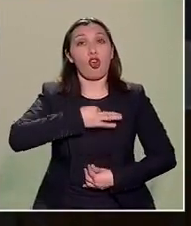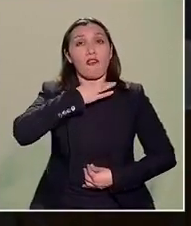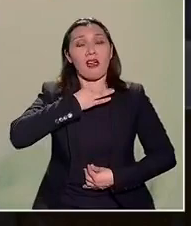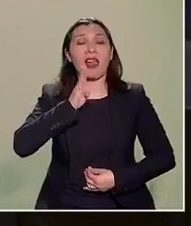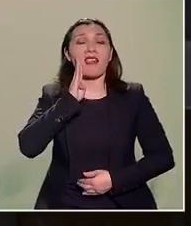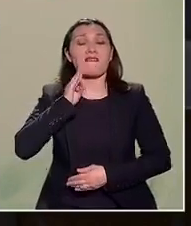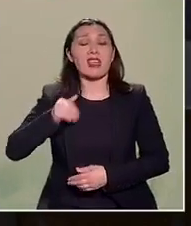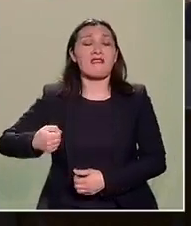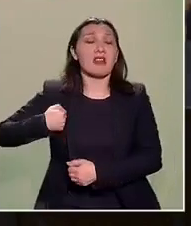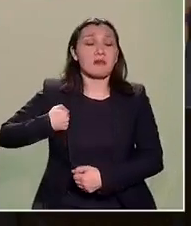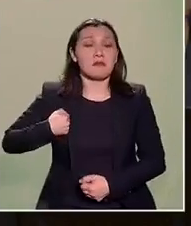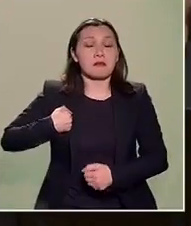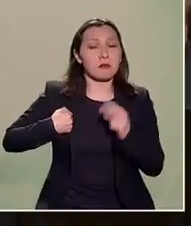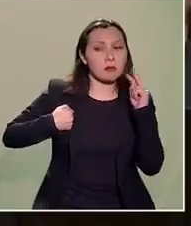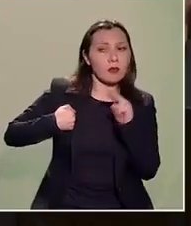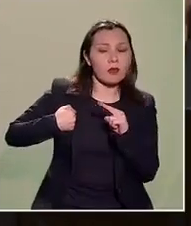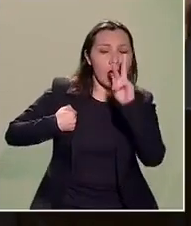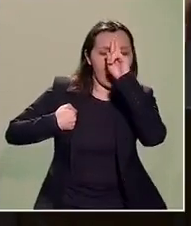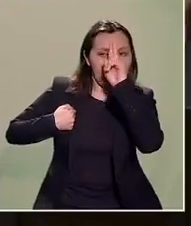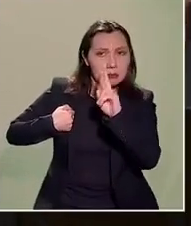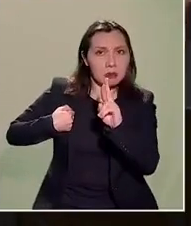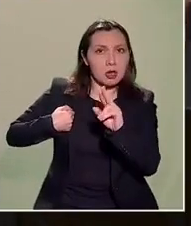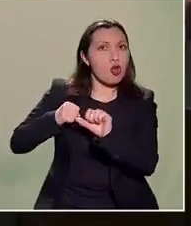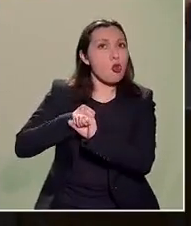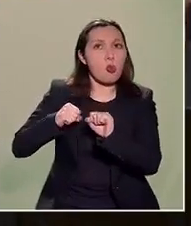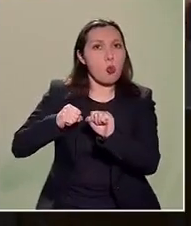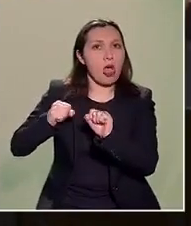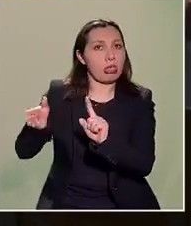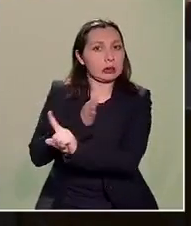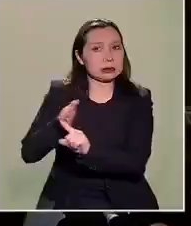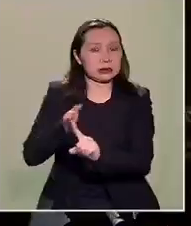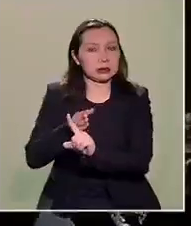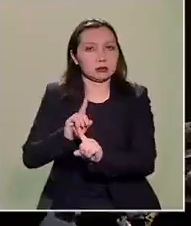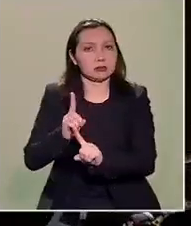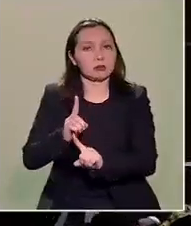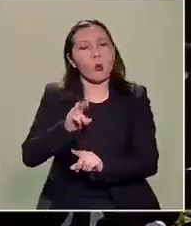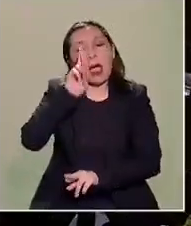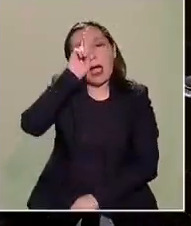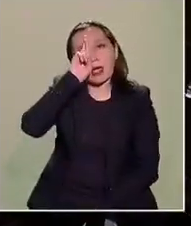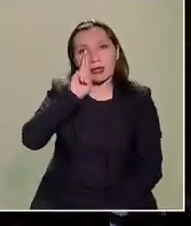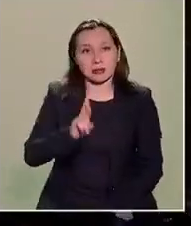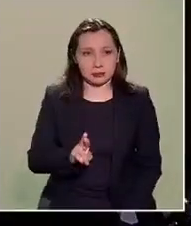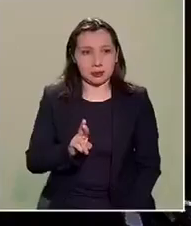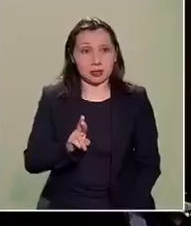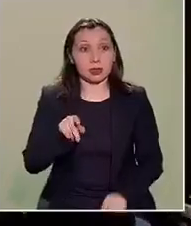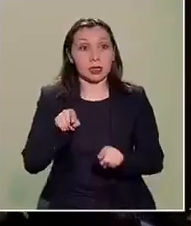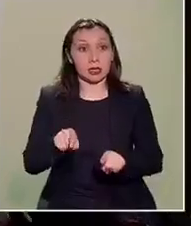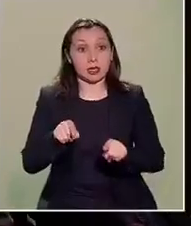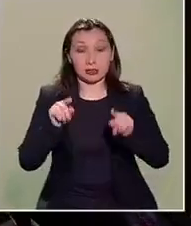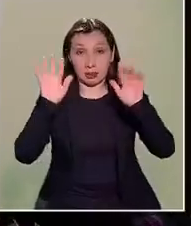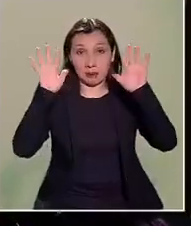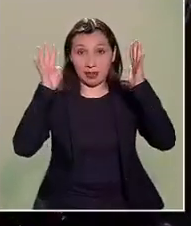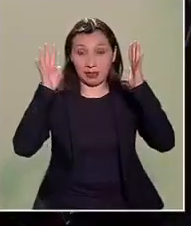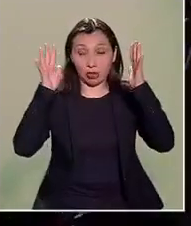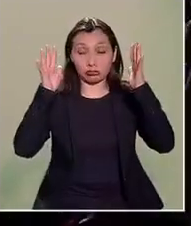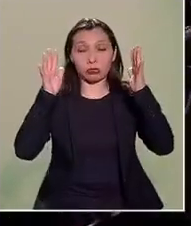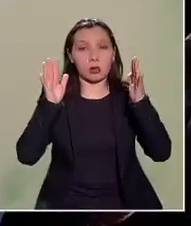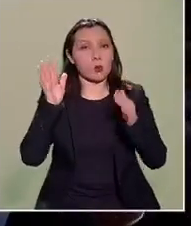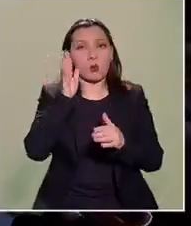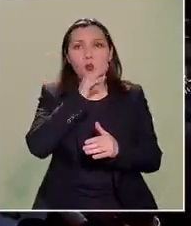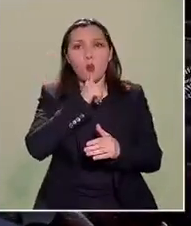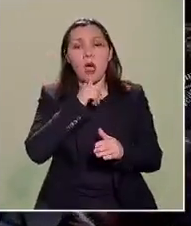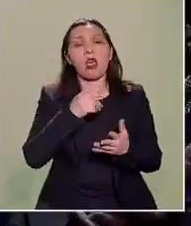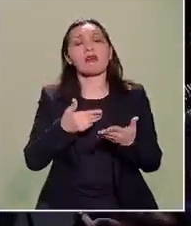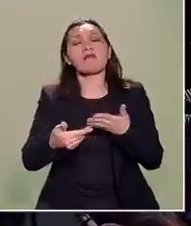biblia se le respeta y no se les puede golpear para el pentecostal no hay